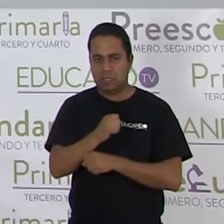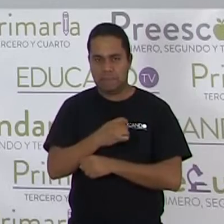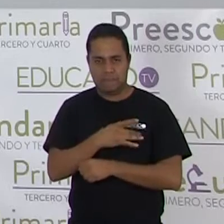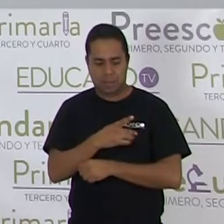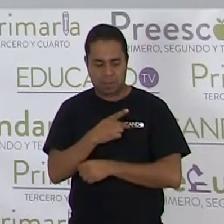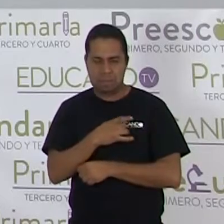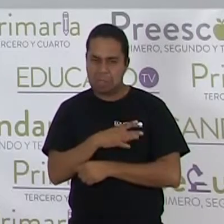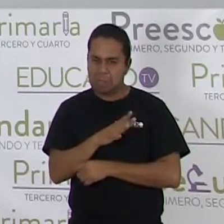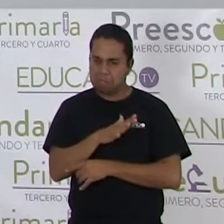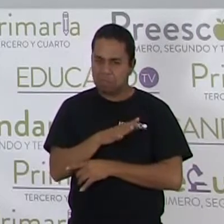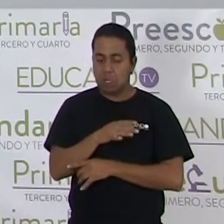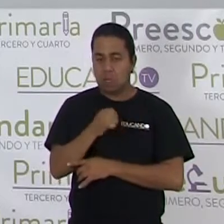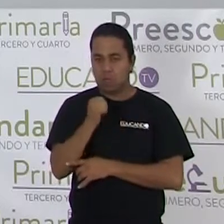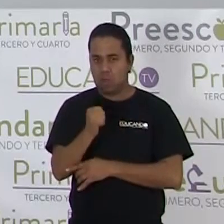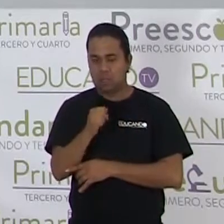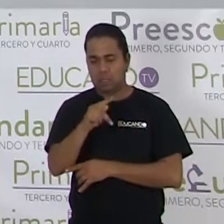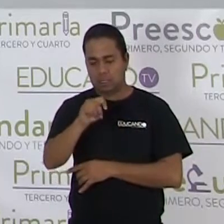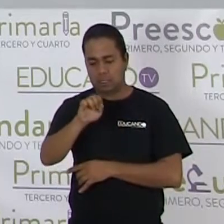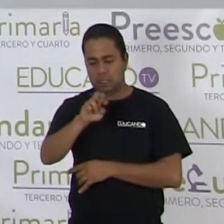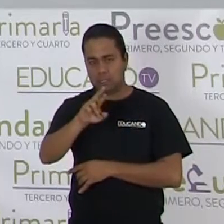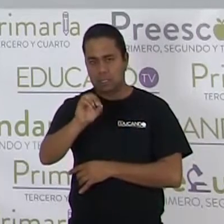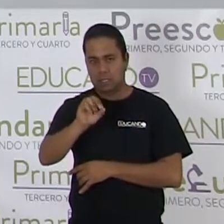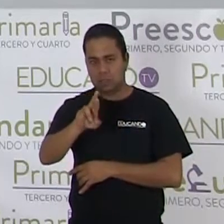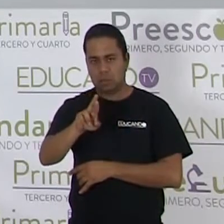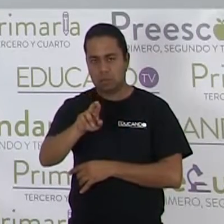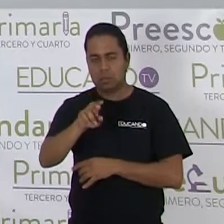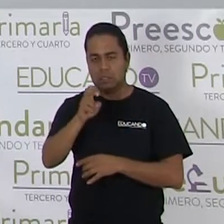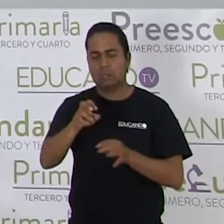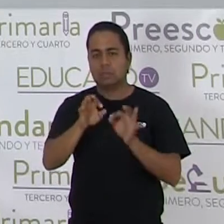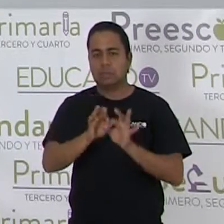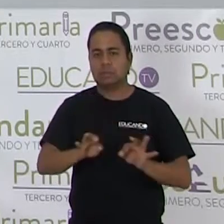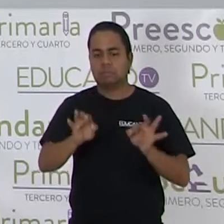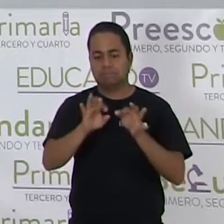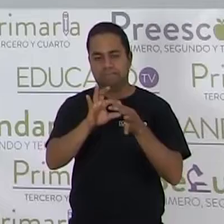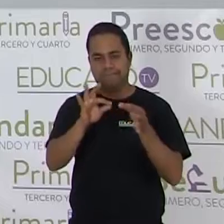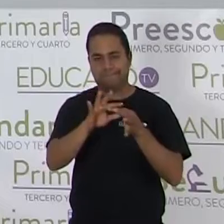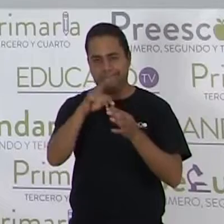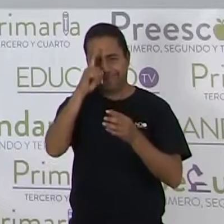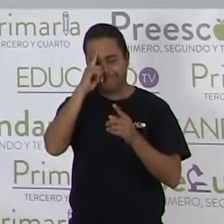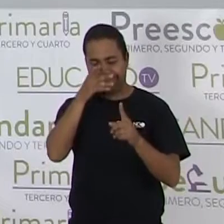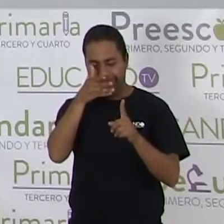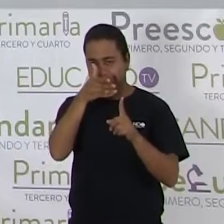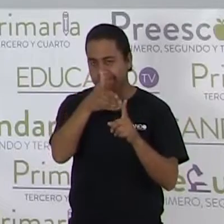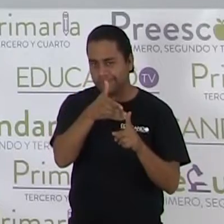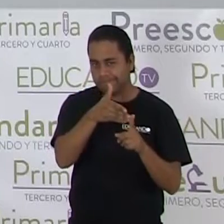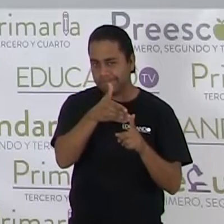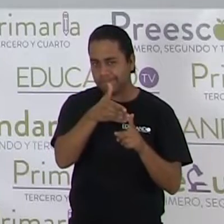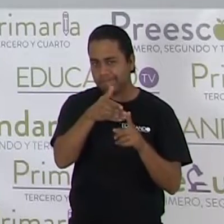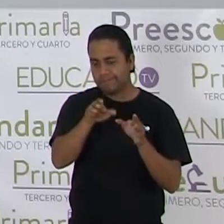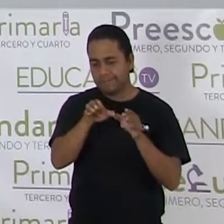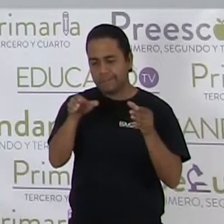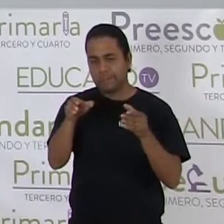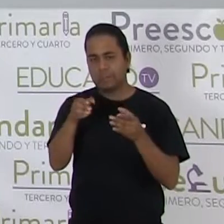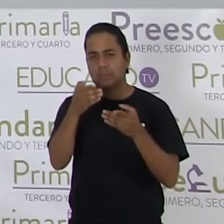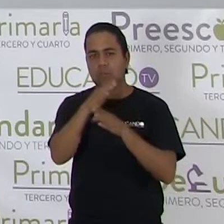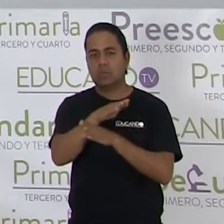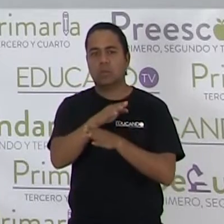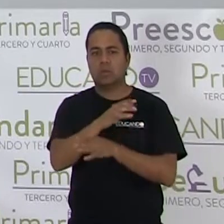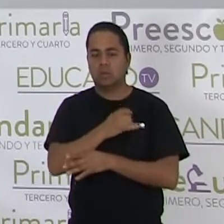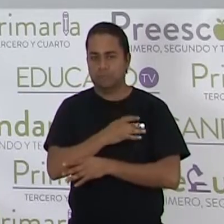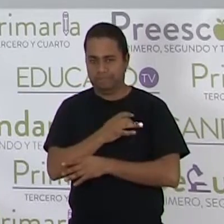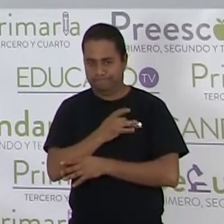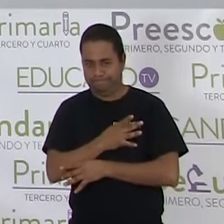¿Lo recuerdas? Hablamos de esta parte porque es muy importante para determinar lo que son los cuentos de